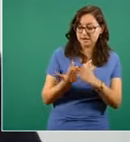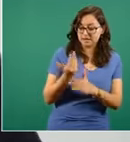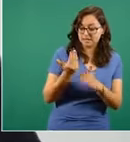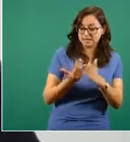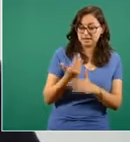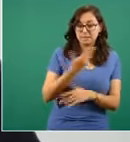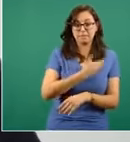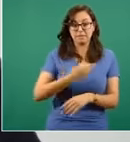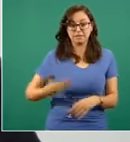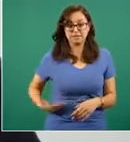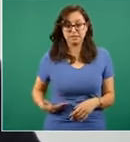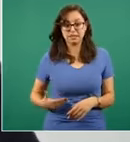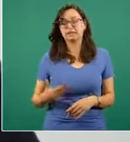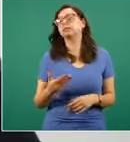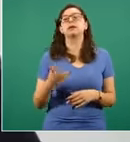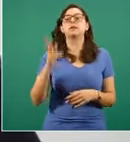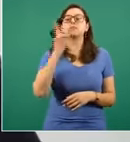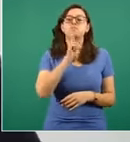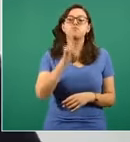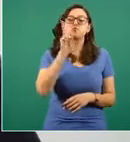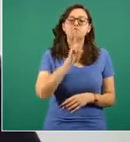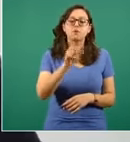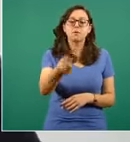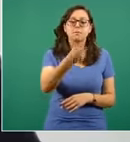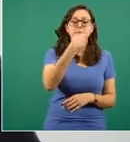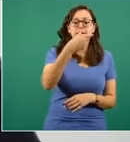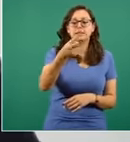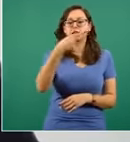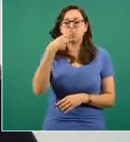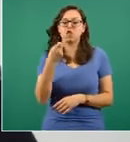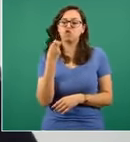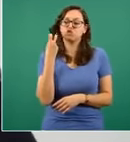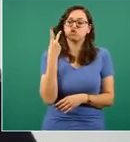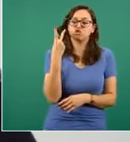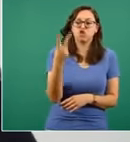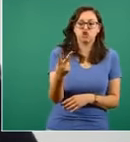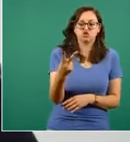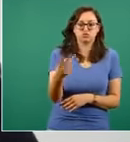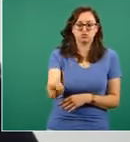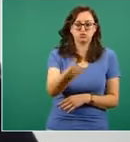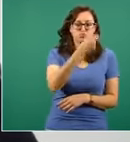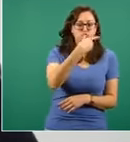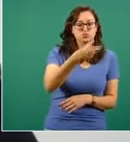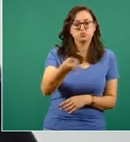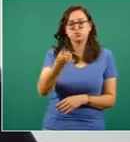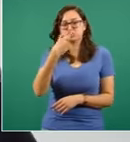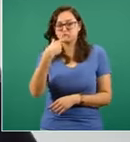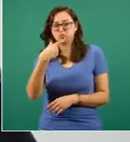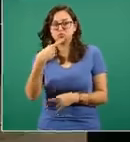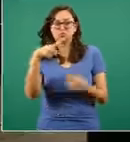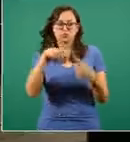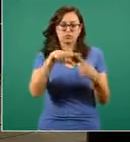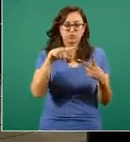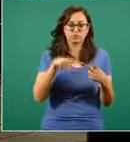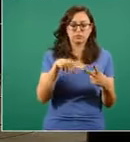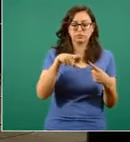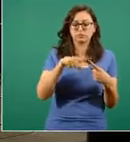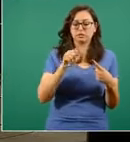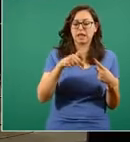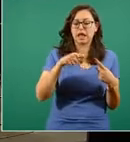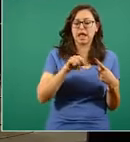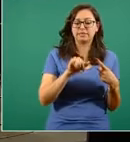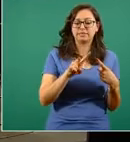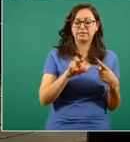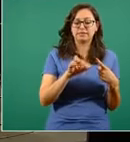él dijo haber formado parte de su terapéutica durante estas 2 semanas. Se refirió precisamente a los antivirales y se refirió a